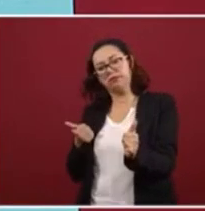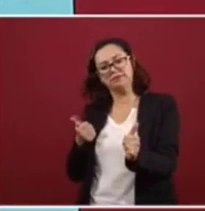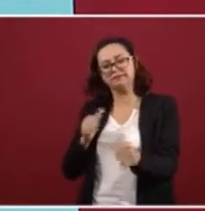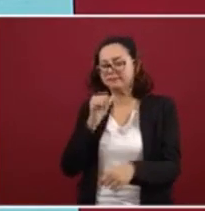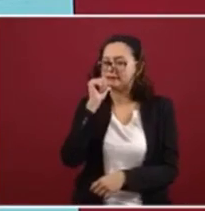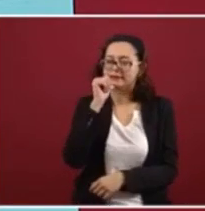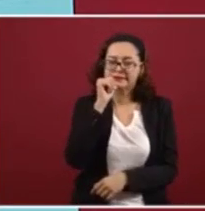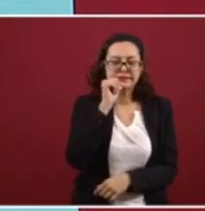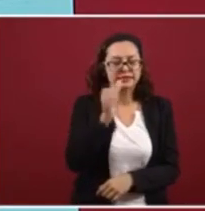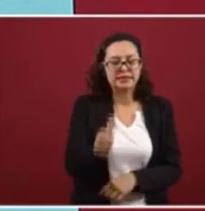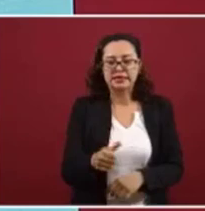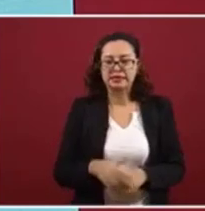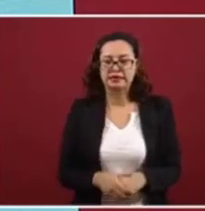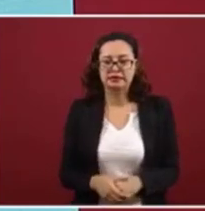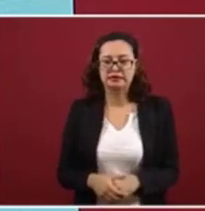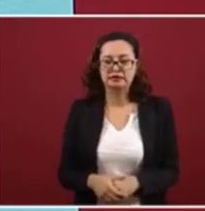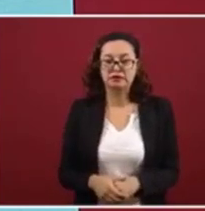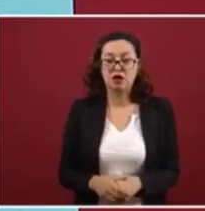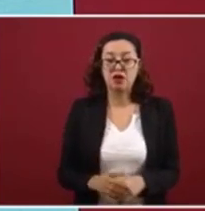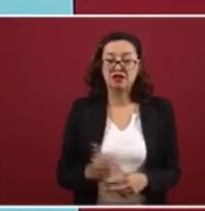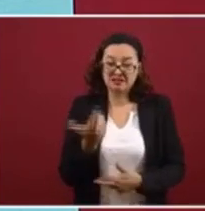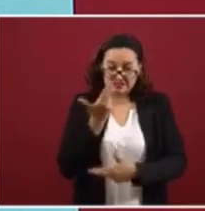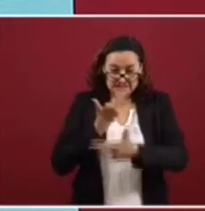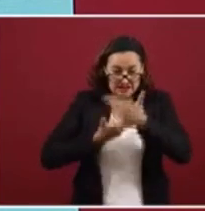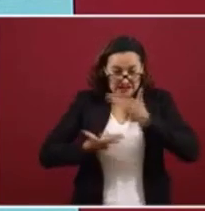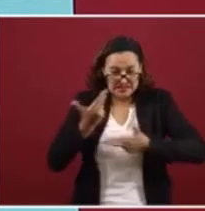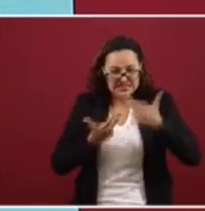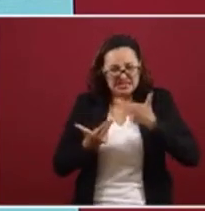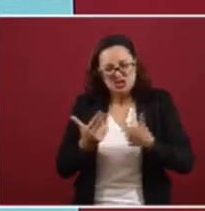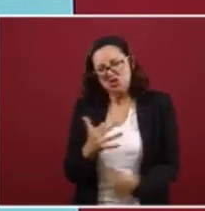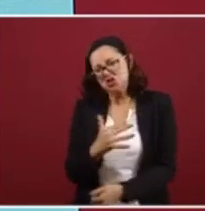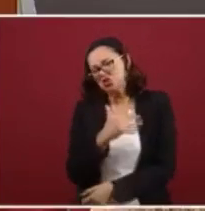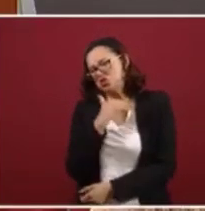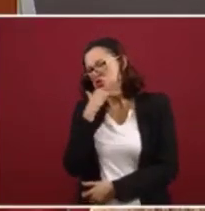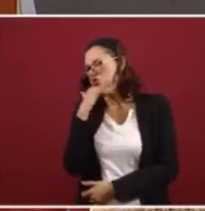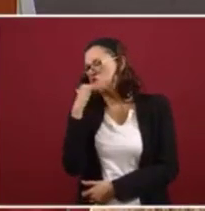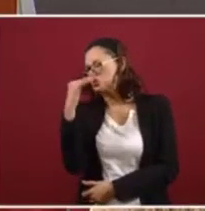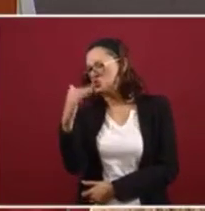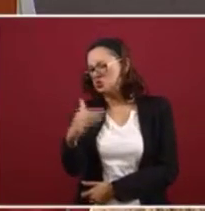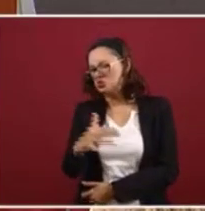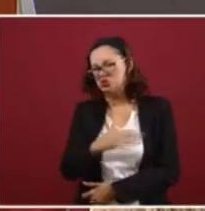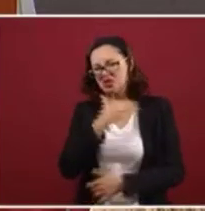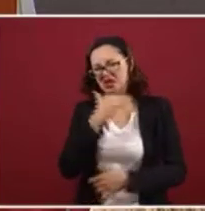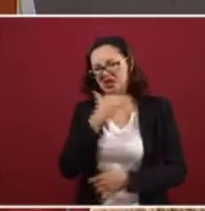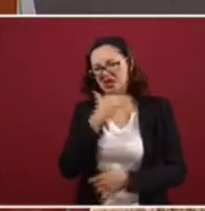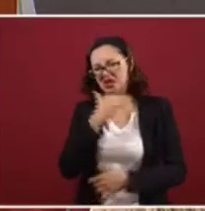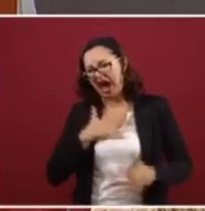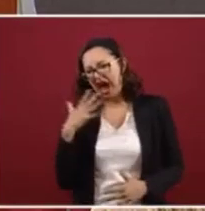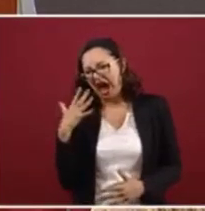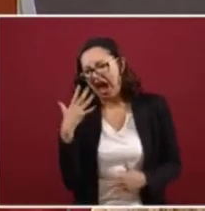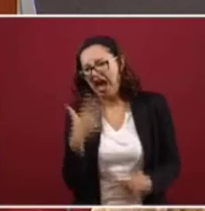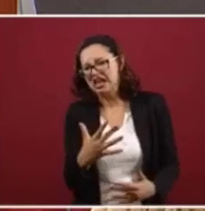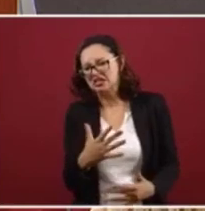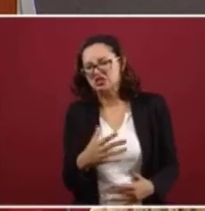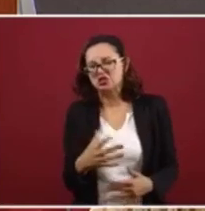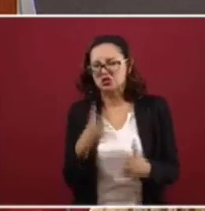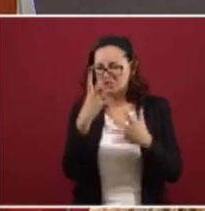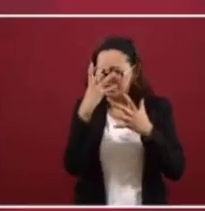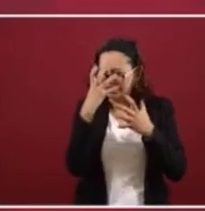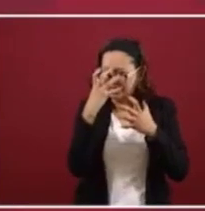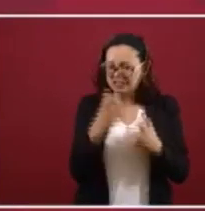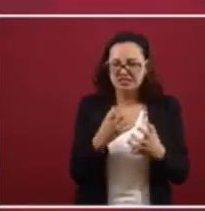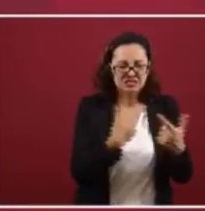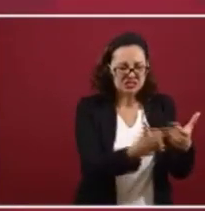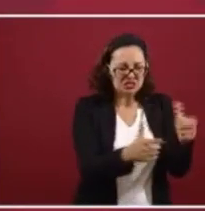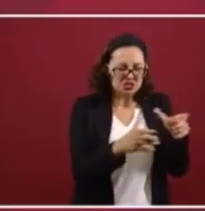a los inmundos y tristes tiempos en que dominaba la